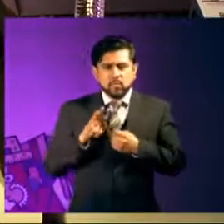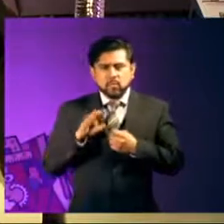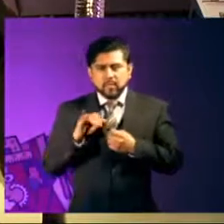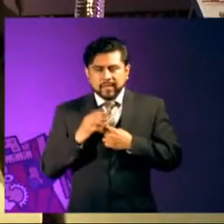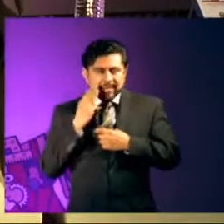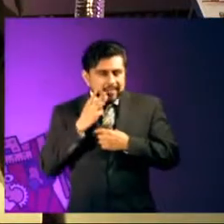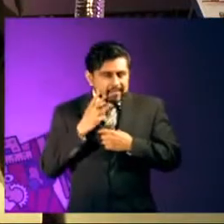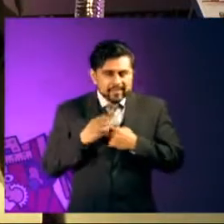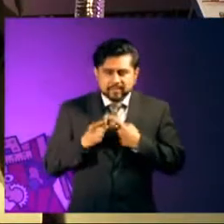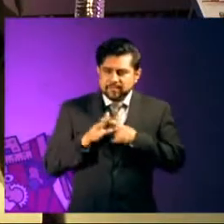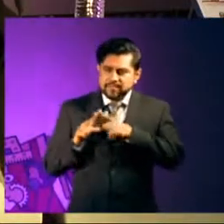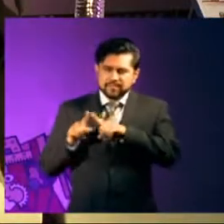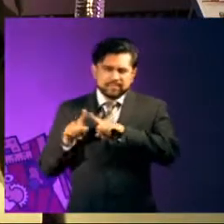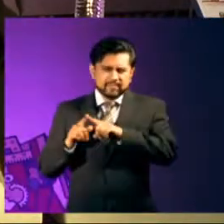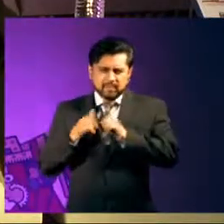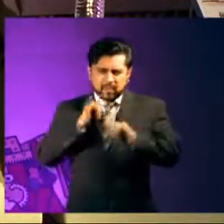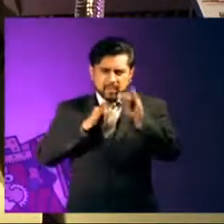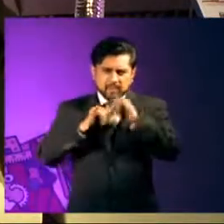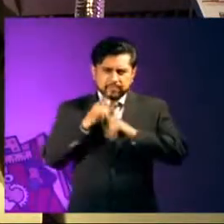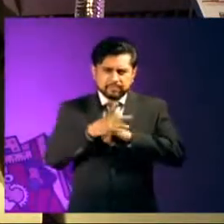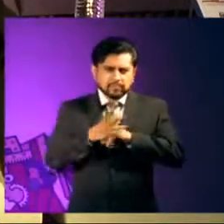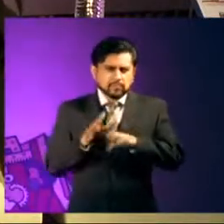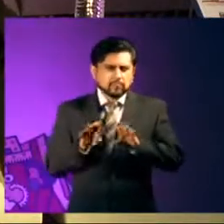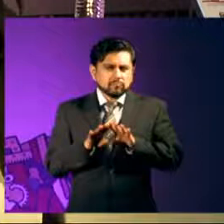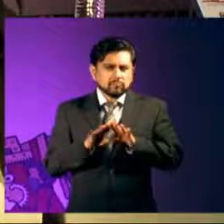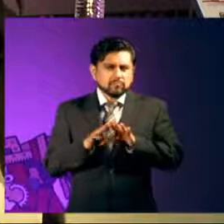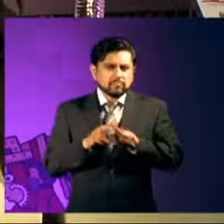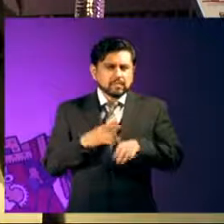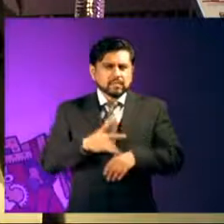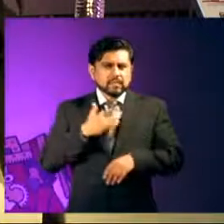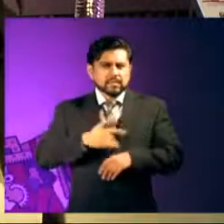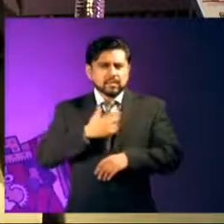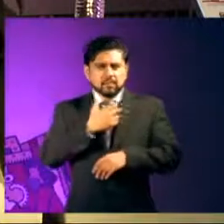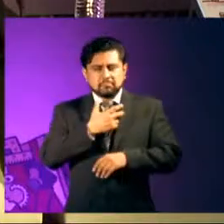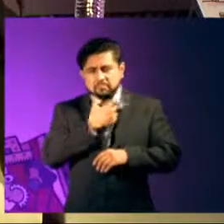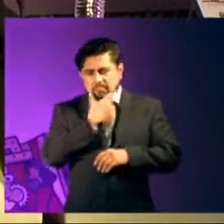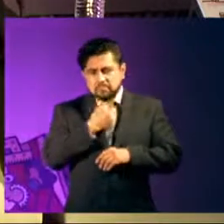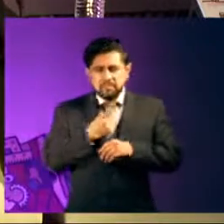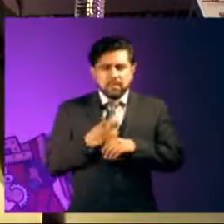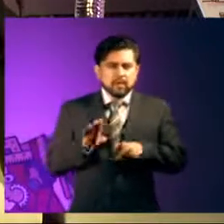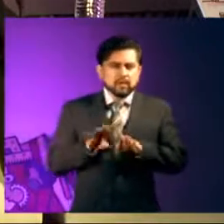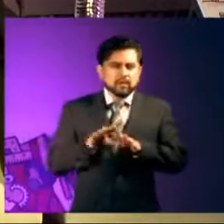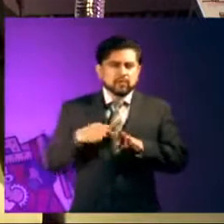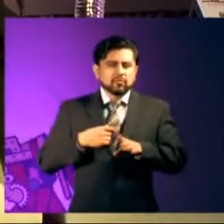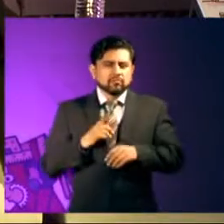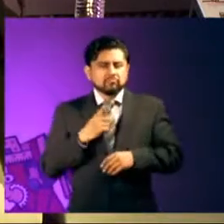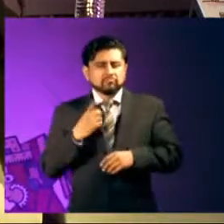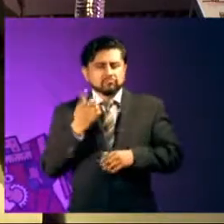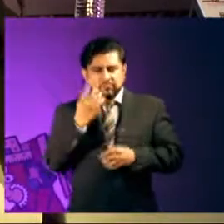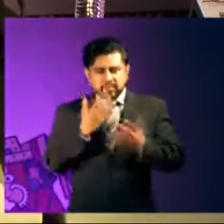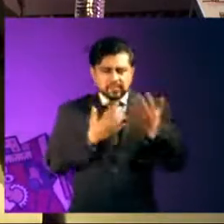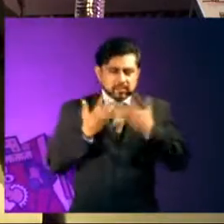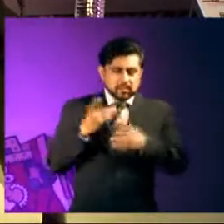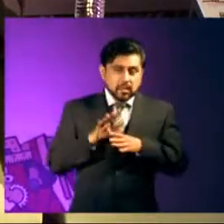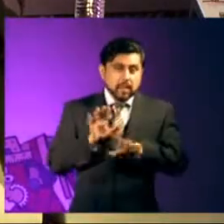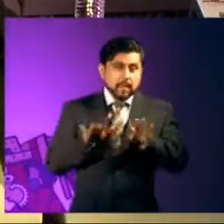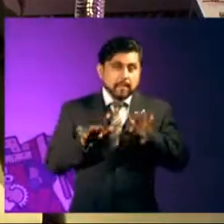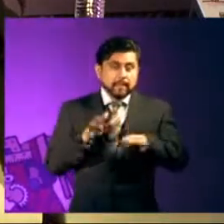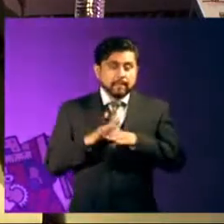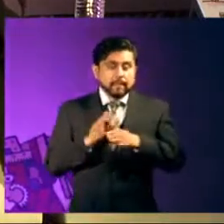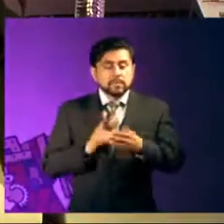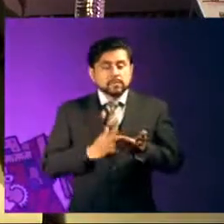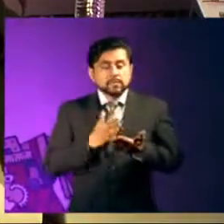whisky siempre medio entre la lucidez y la borrachera y luego iba y